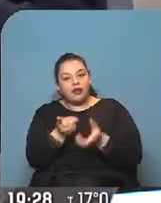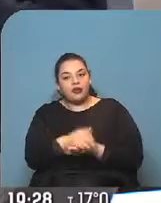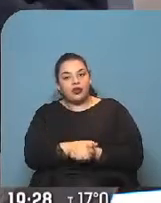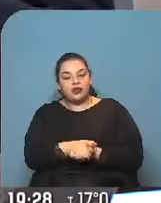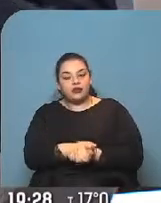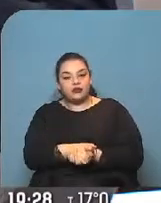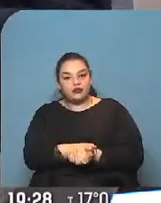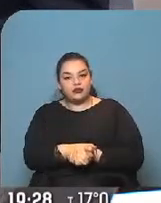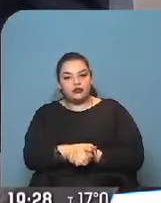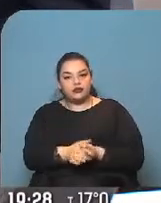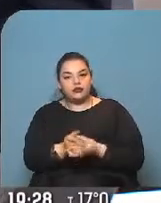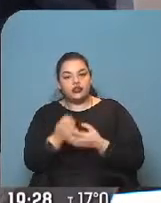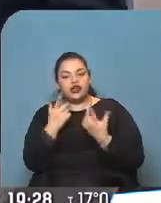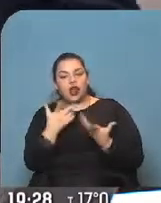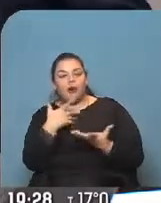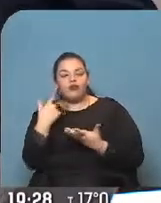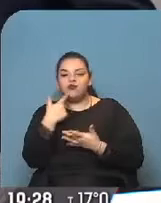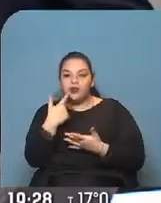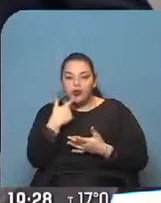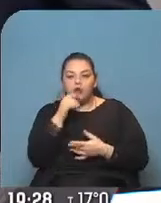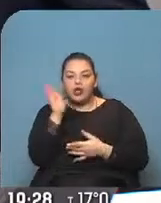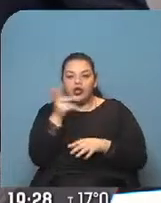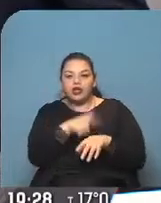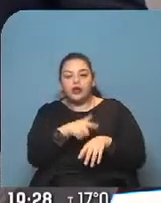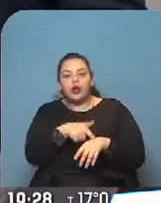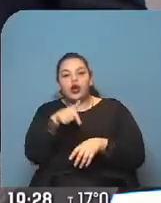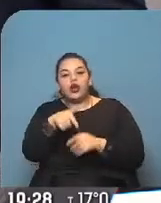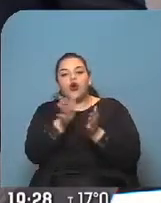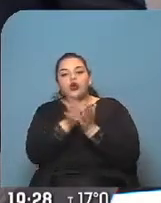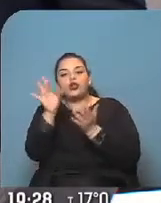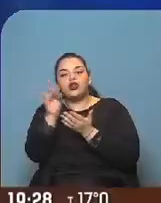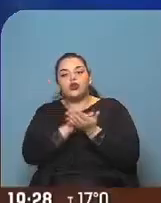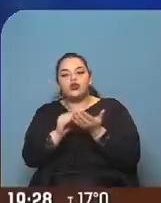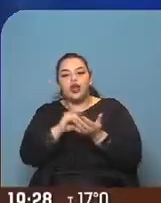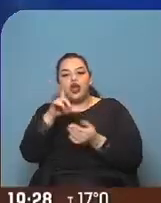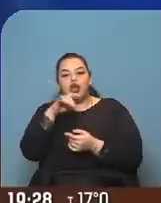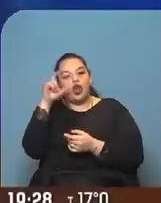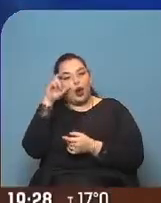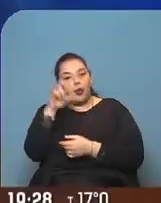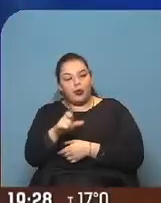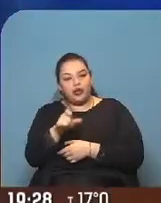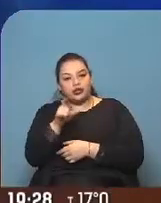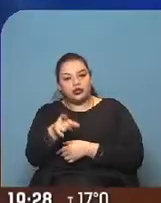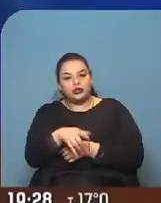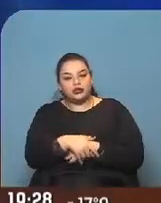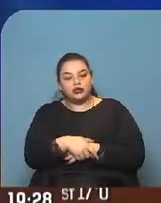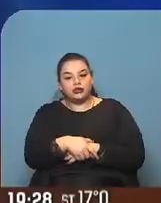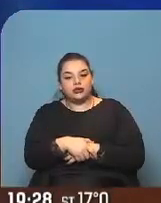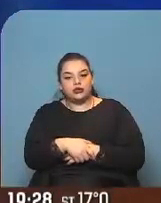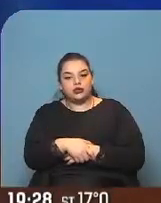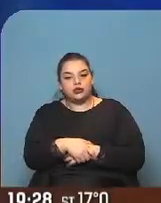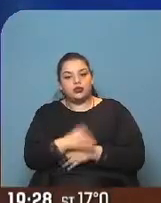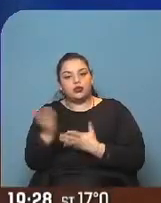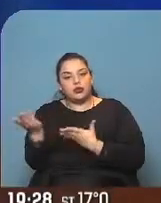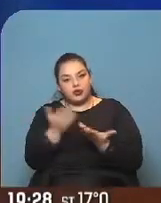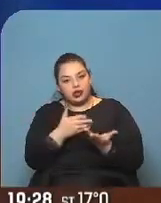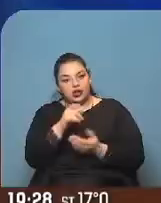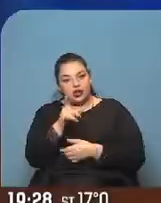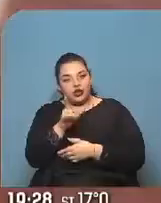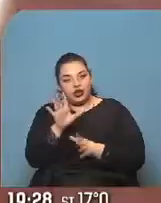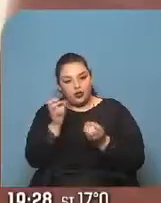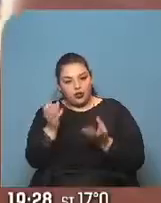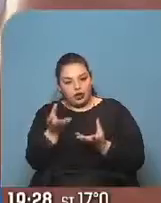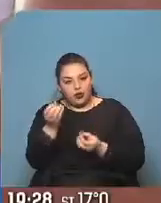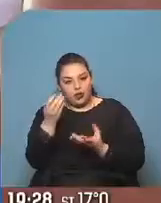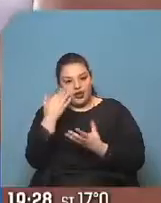tanto genera minuto a minuto y ahora estamos con el diputado juan manuel lópez de la coalición cívica- bienvenido juan manuel como estas ya tan